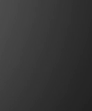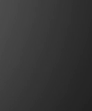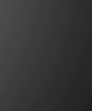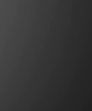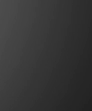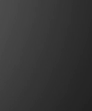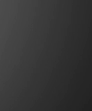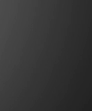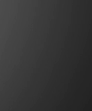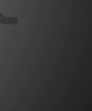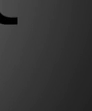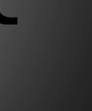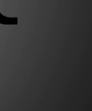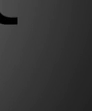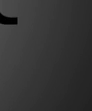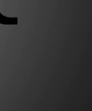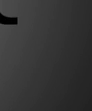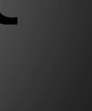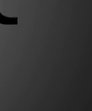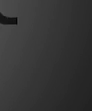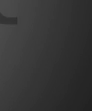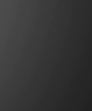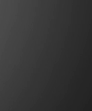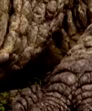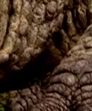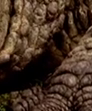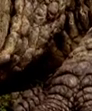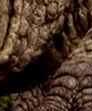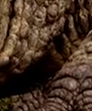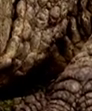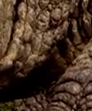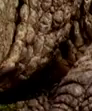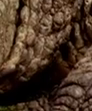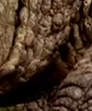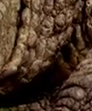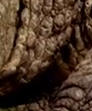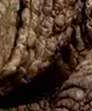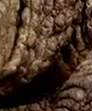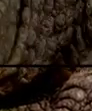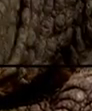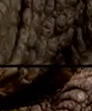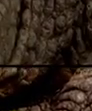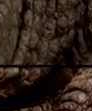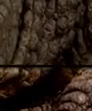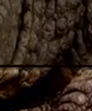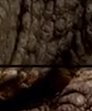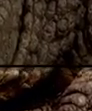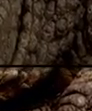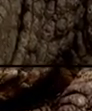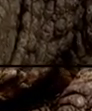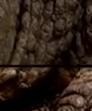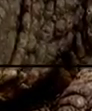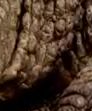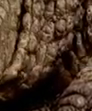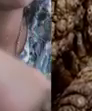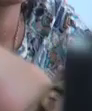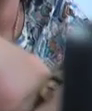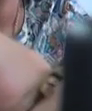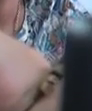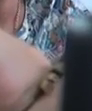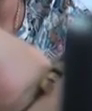La Universidad Nacional y el CINART S.A. presentan Una Mirada.